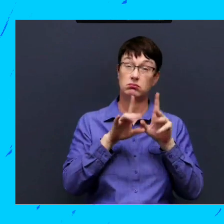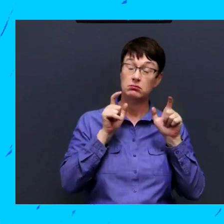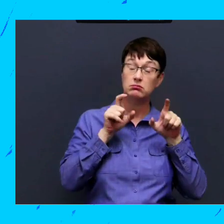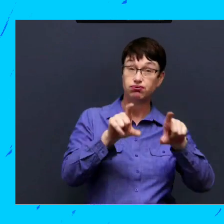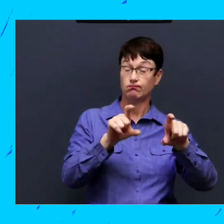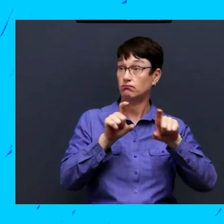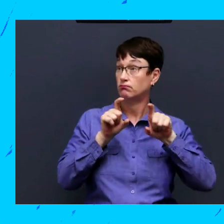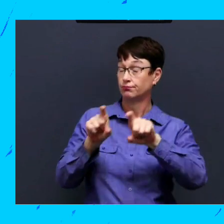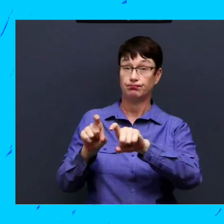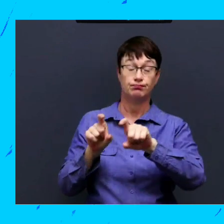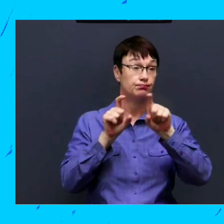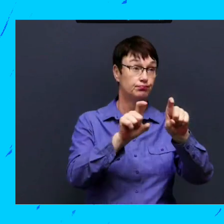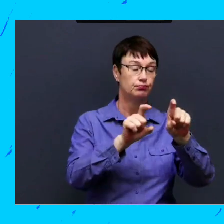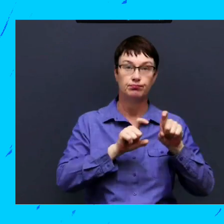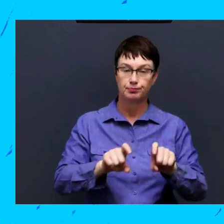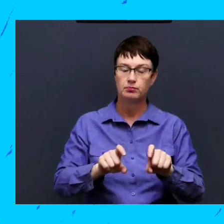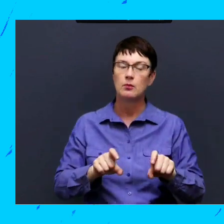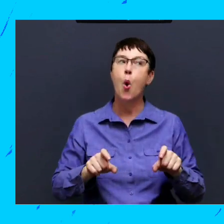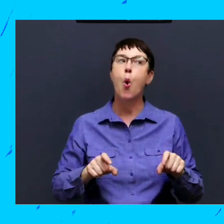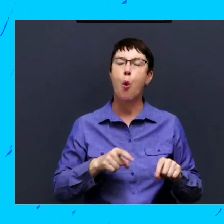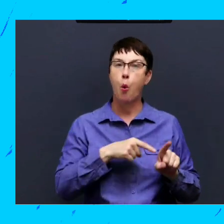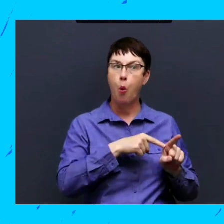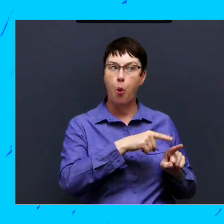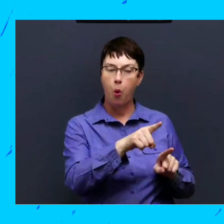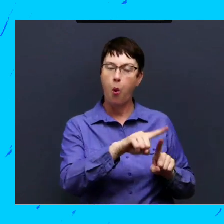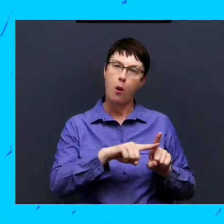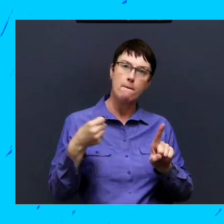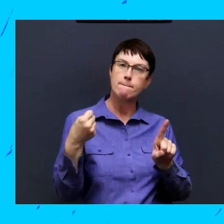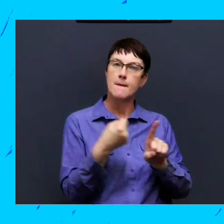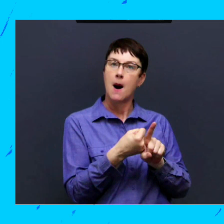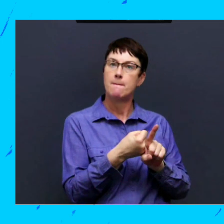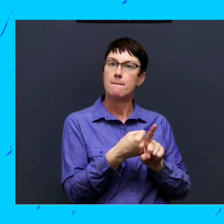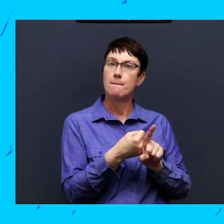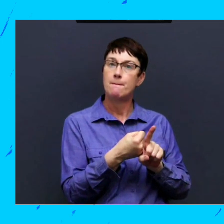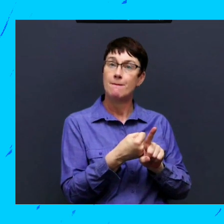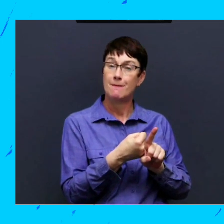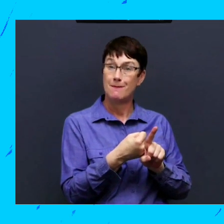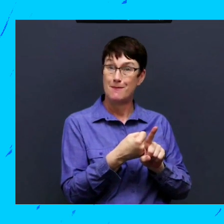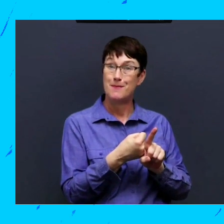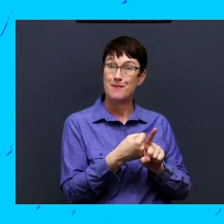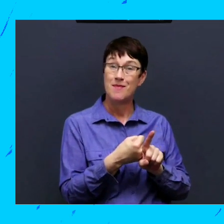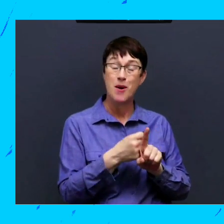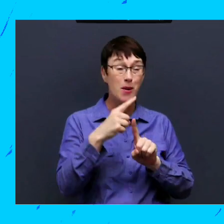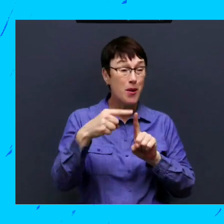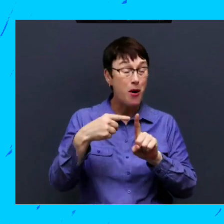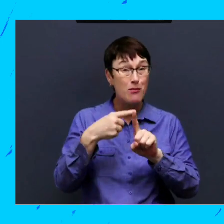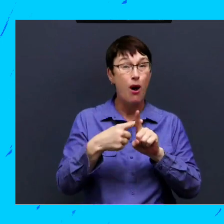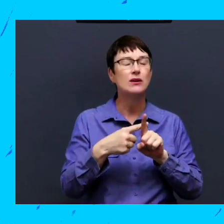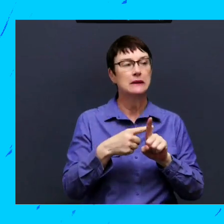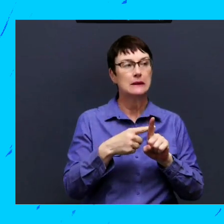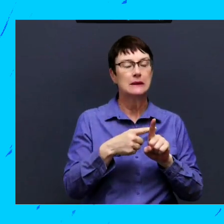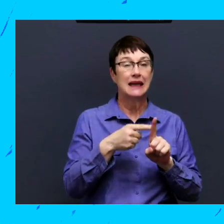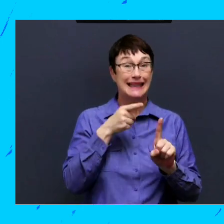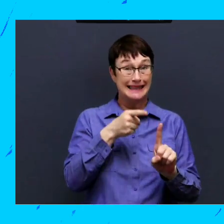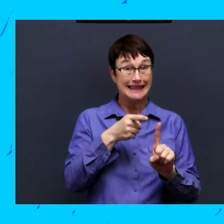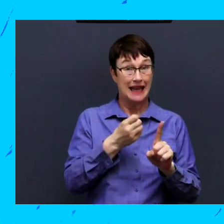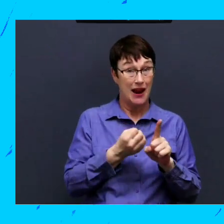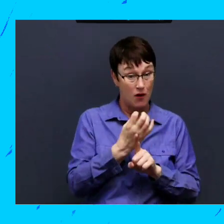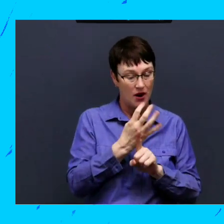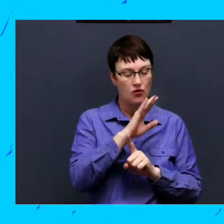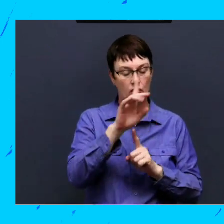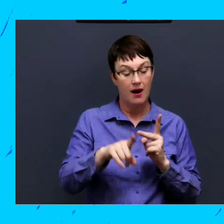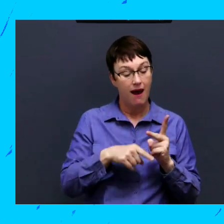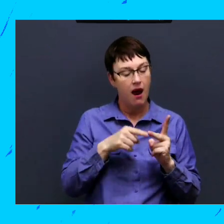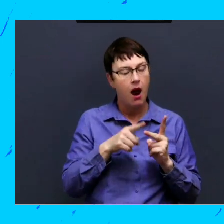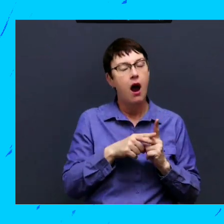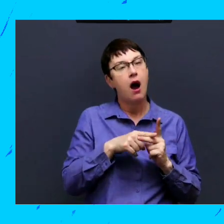bienestar de los adolescentes en todo el mundo. Y por lo tanto, estamos incluyendo a